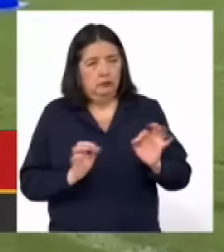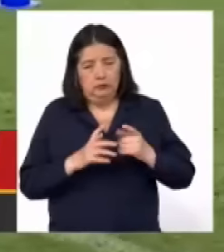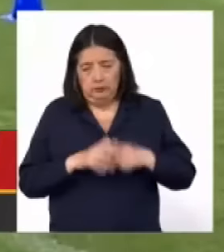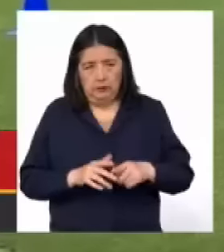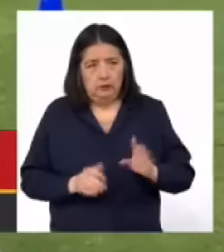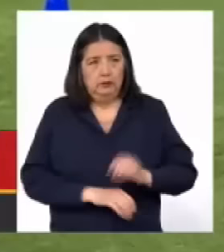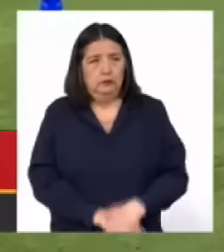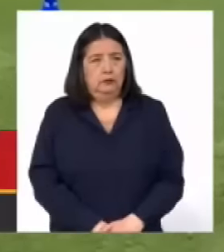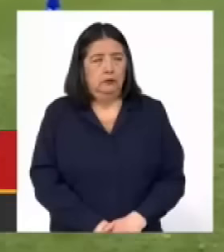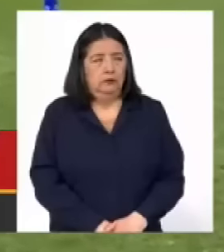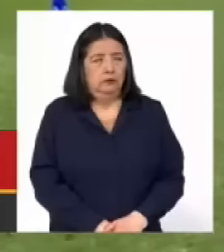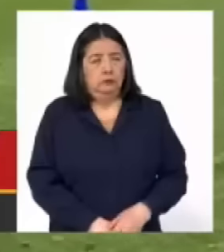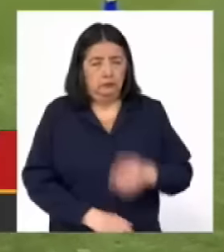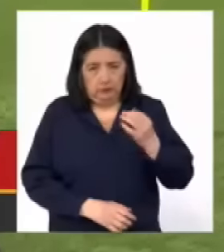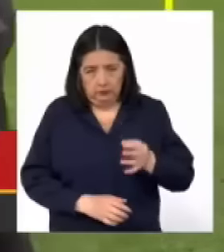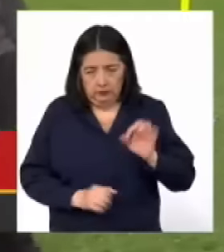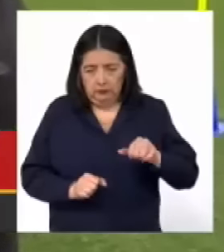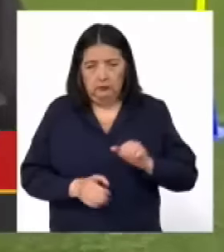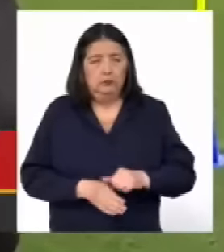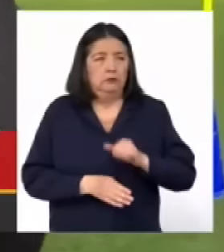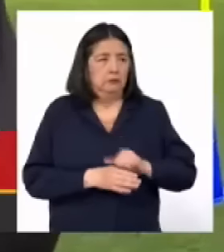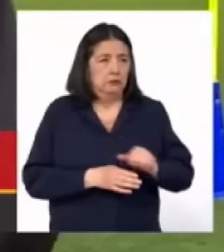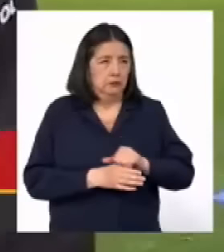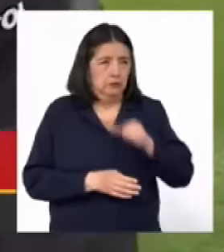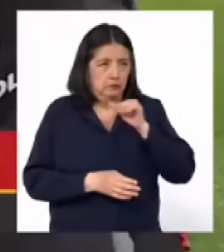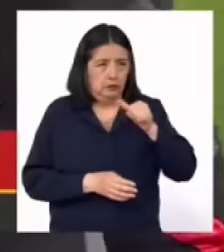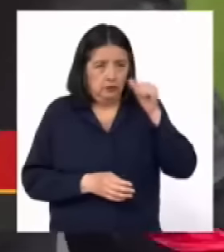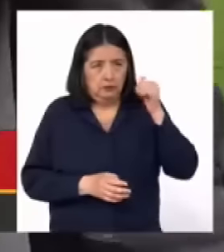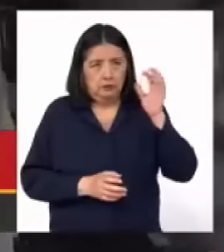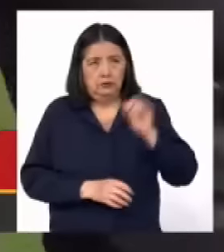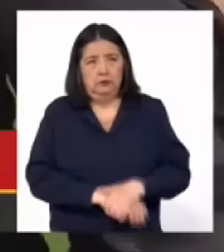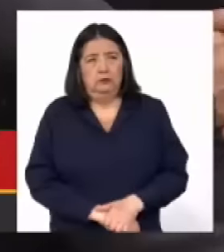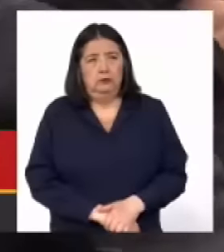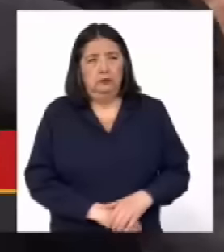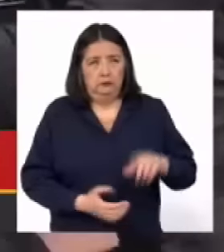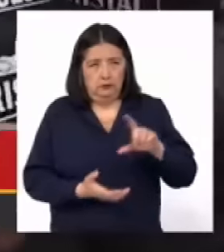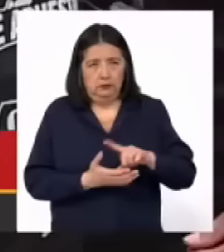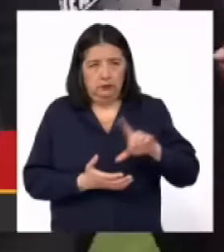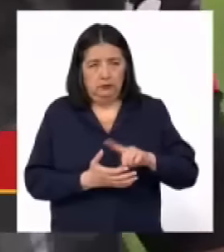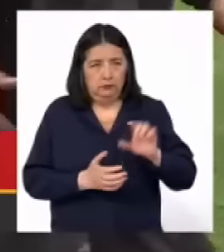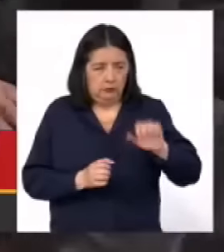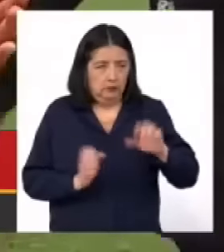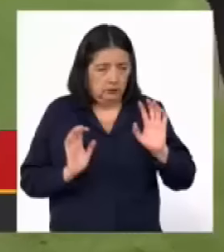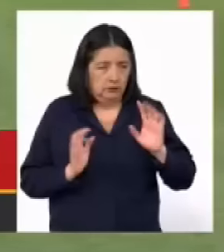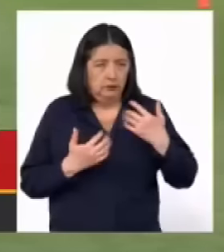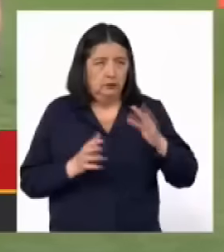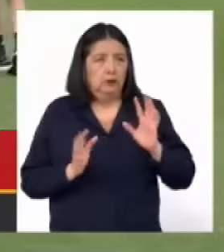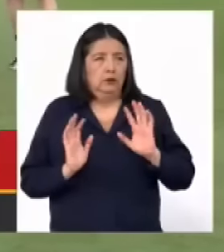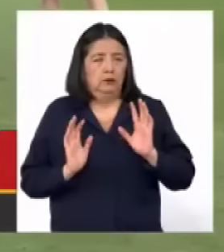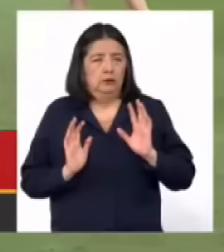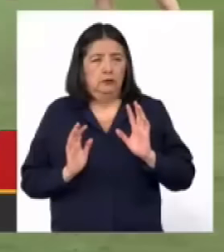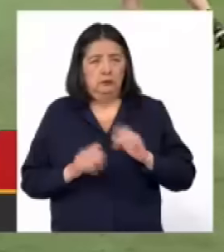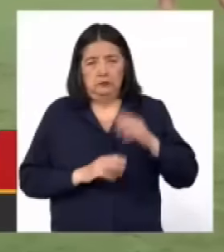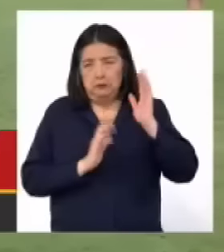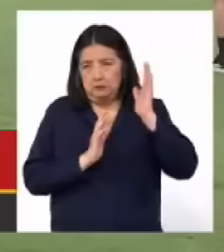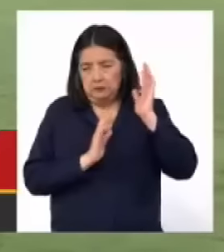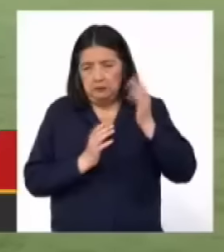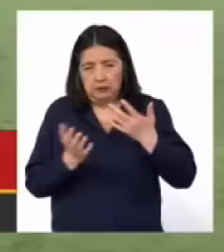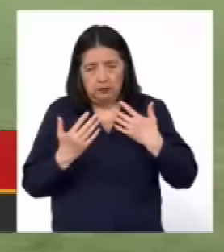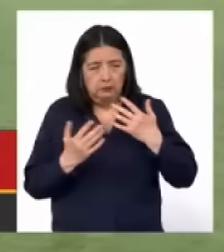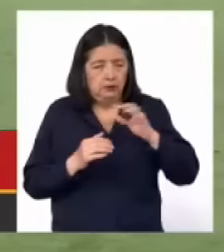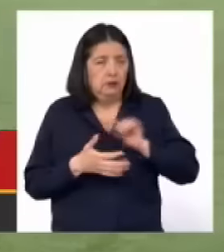arranque. Es verdad, se trabajó el día de ayer en Lima, ahí se ha resuelto. El día de hoy iba a haber una charla por la